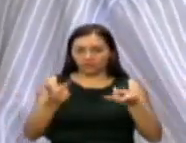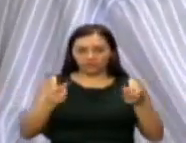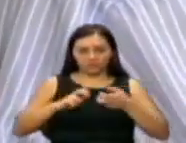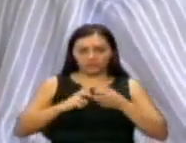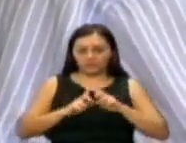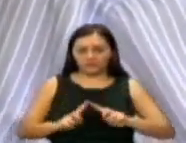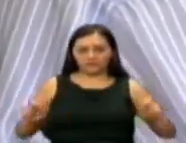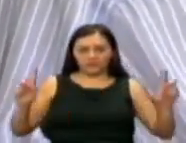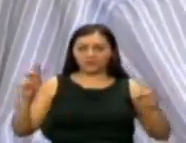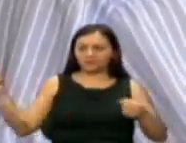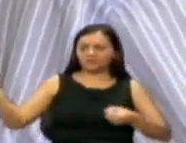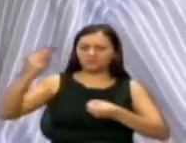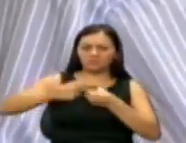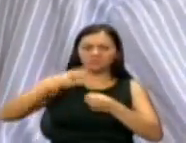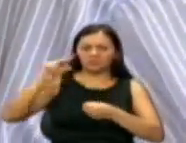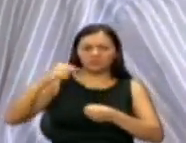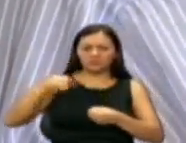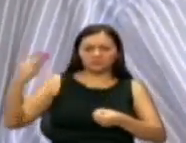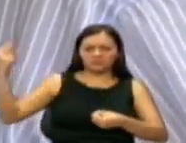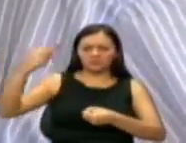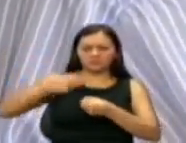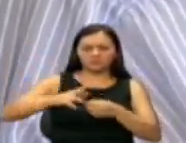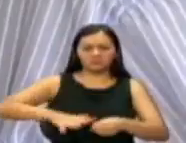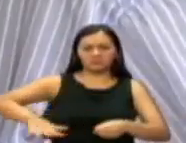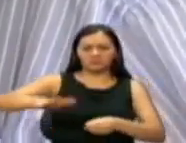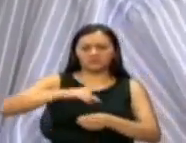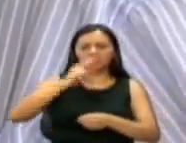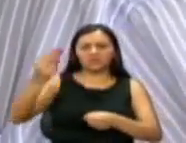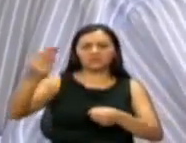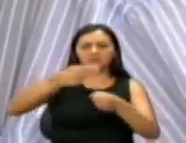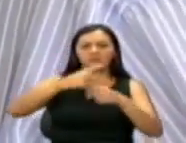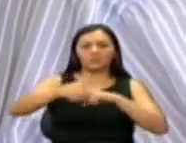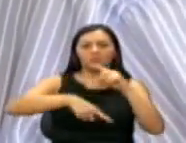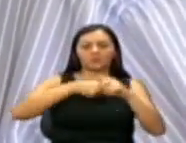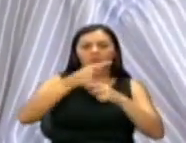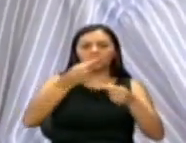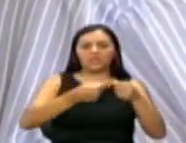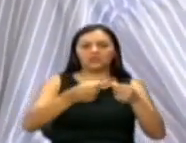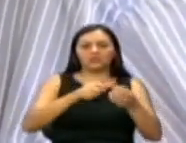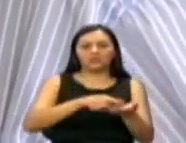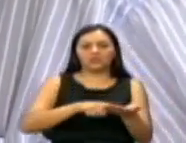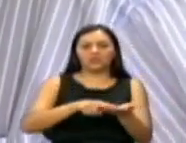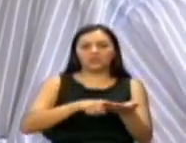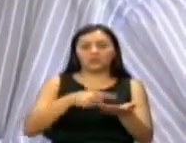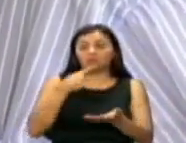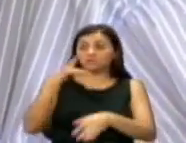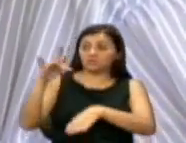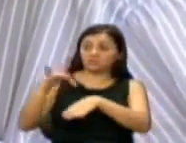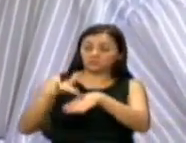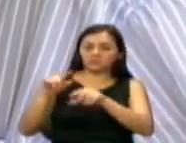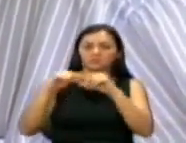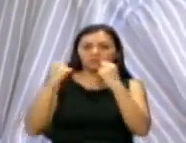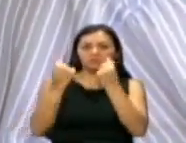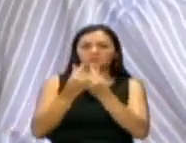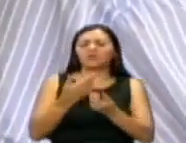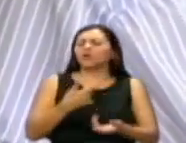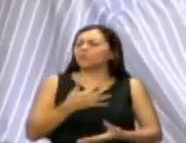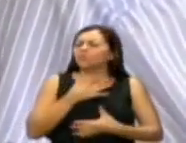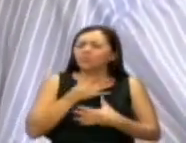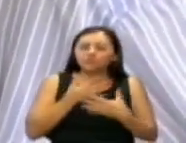no asistirían, que no están en su propio territorio, que asistirían a la capital ecuatoriana cuando usted con el gabinete vaya a la